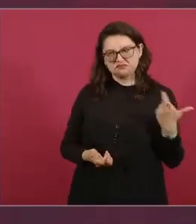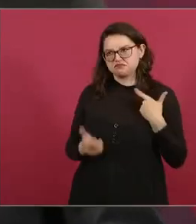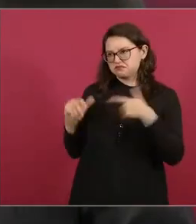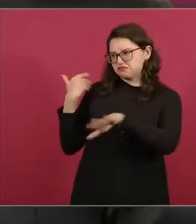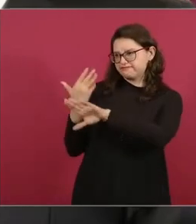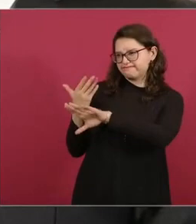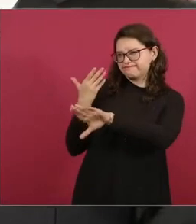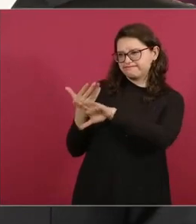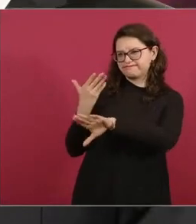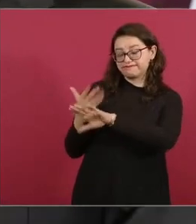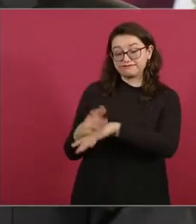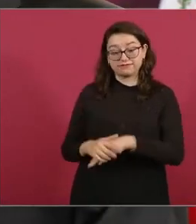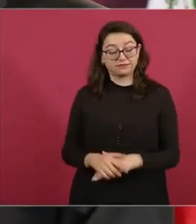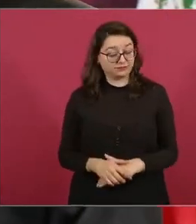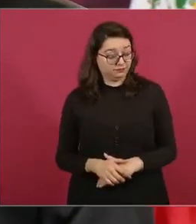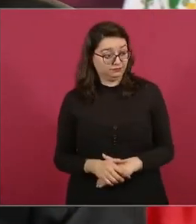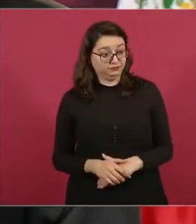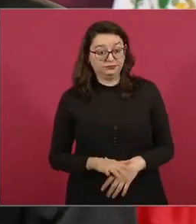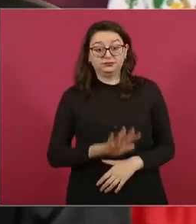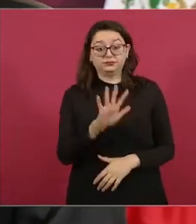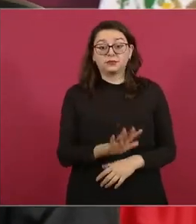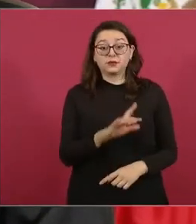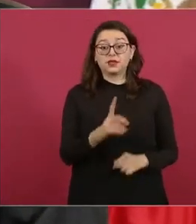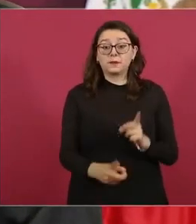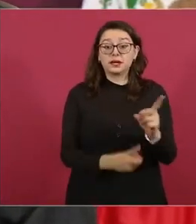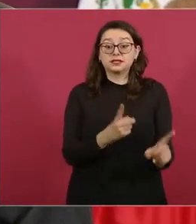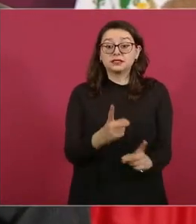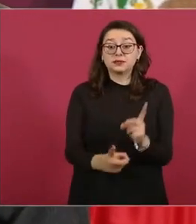No es deporte